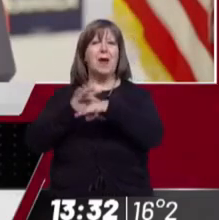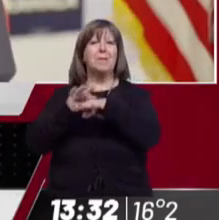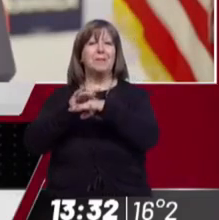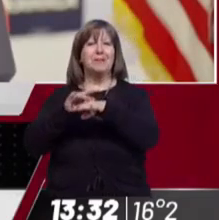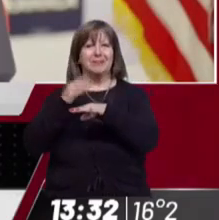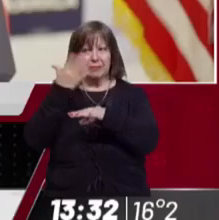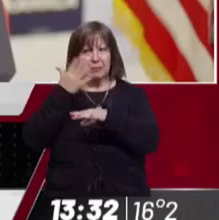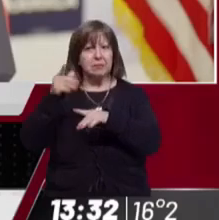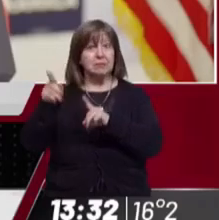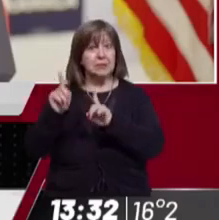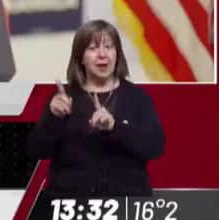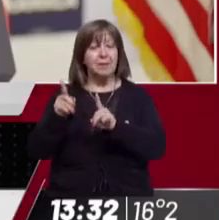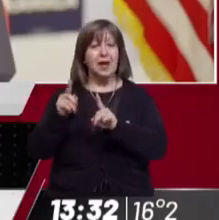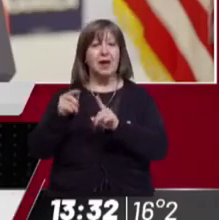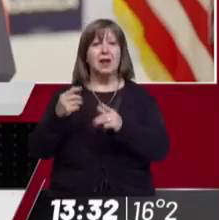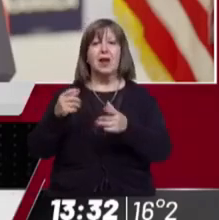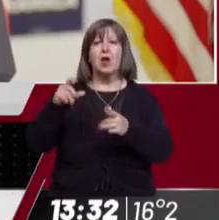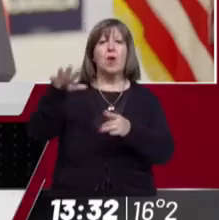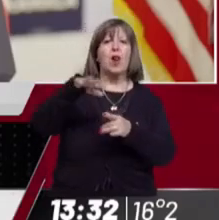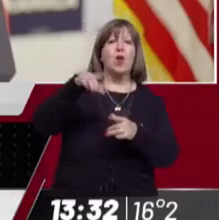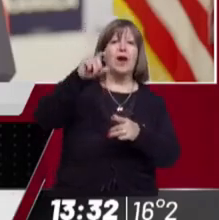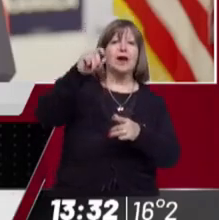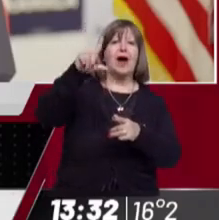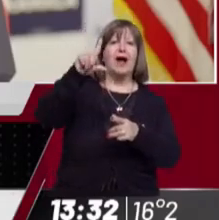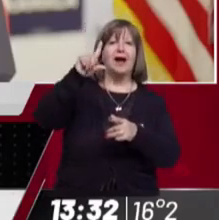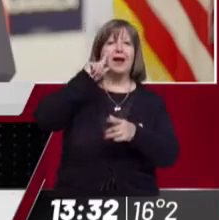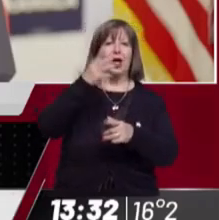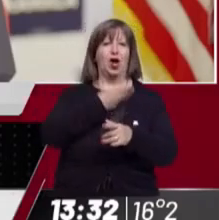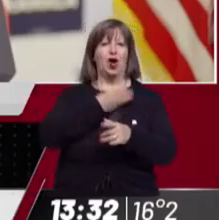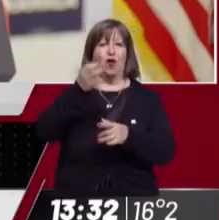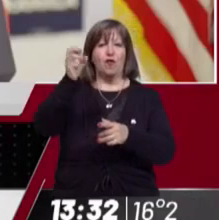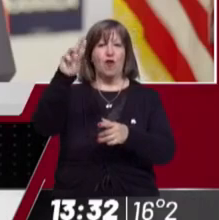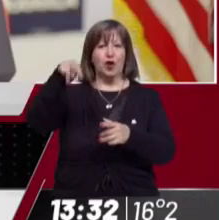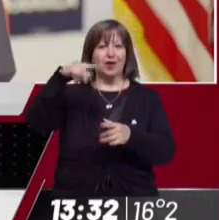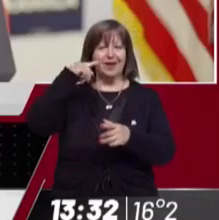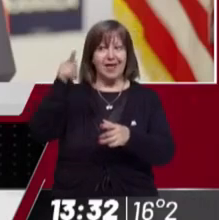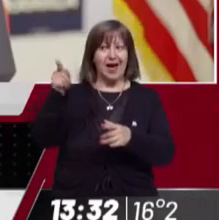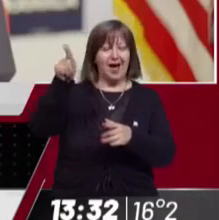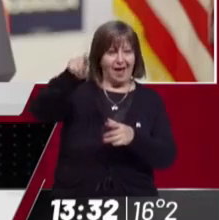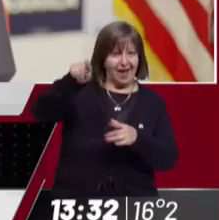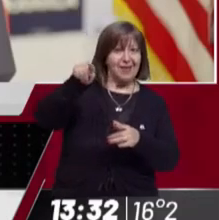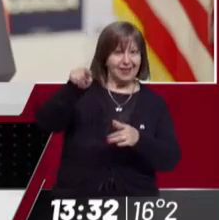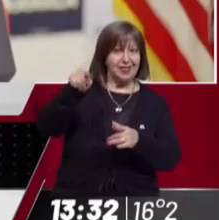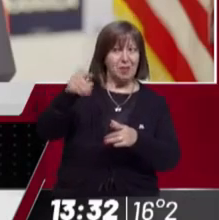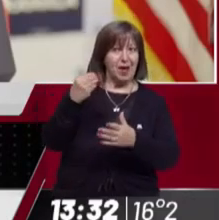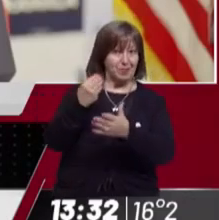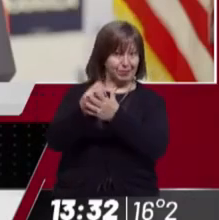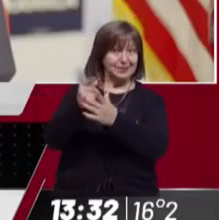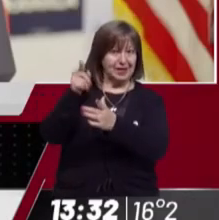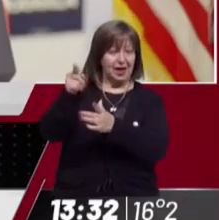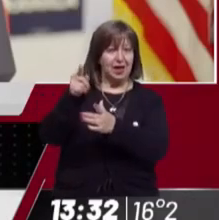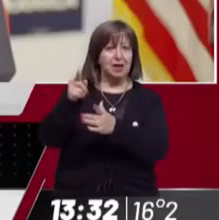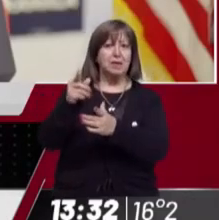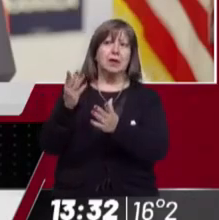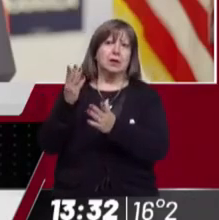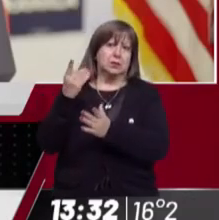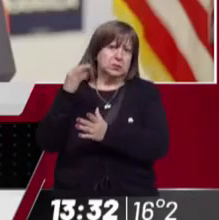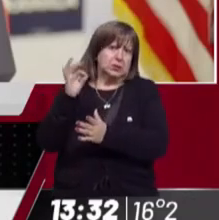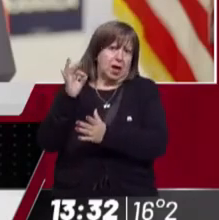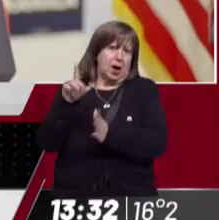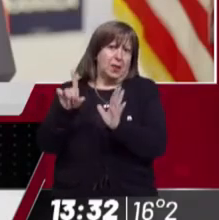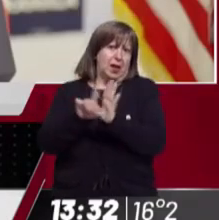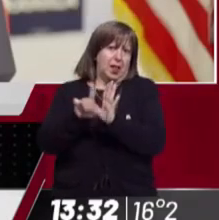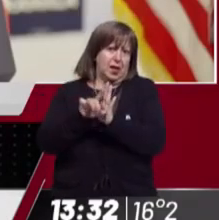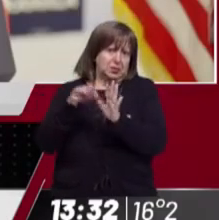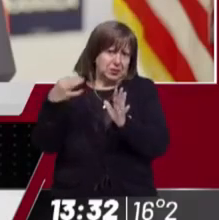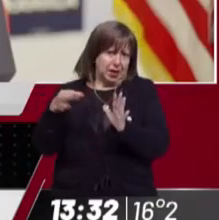va a pasar con California, va a tener a muchos californianos. Ella es californiana y es el American Dream, ¿no? Es la mujer que estudió leyes, que llegó, que es